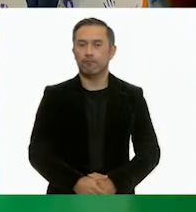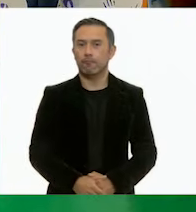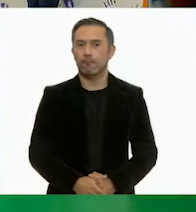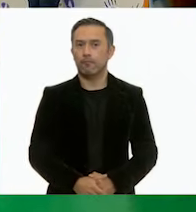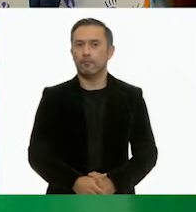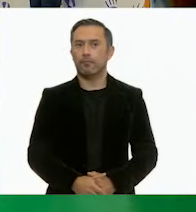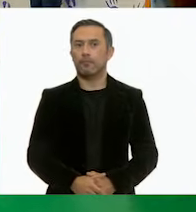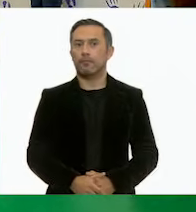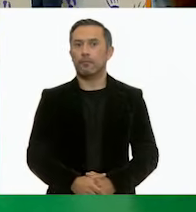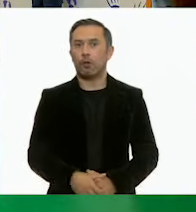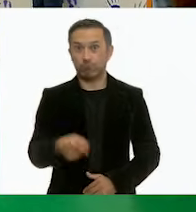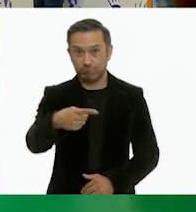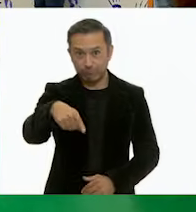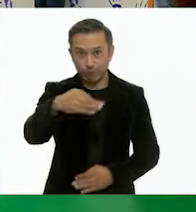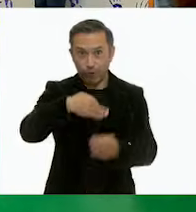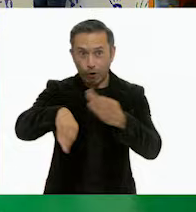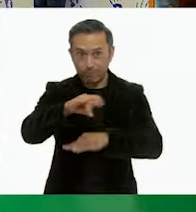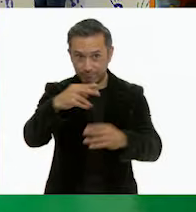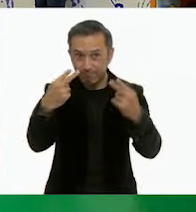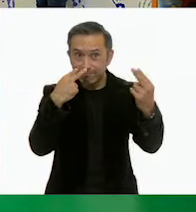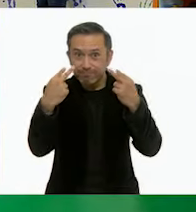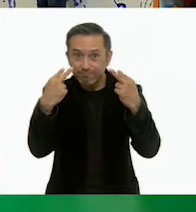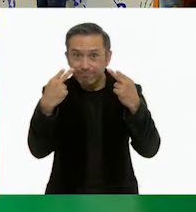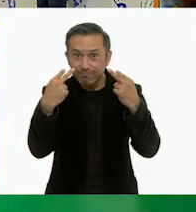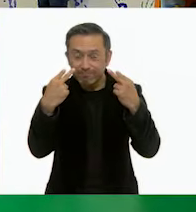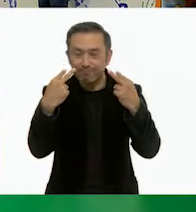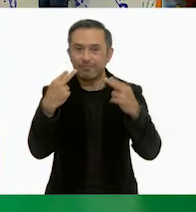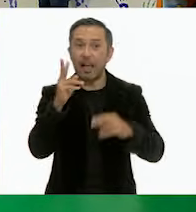Me están viendo todas y todos. Ahí voy.